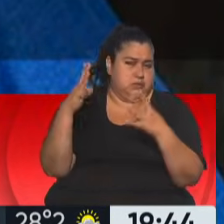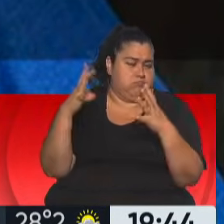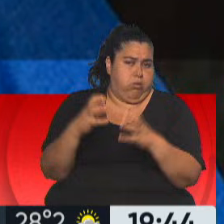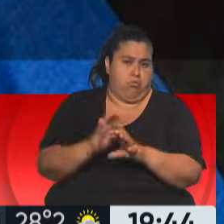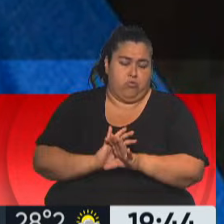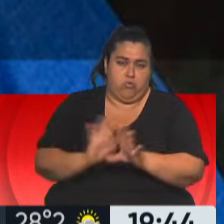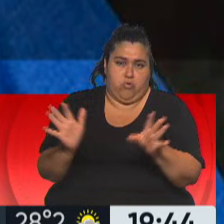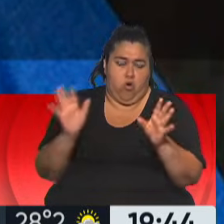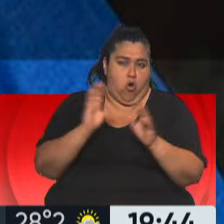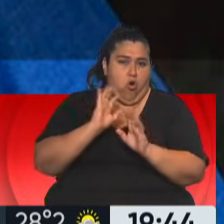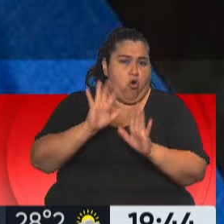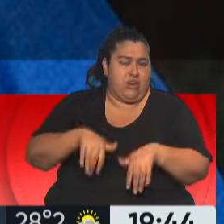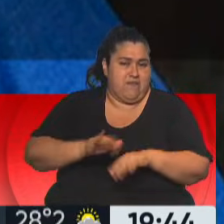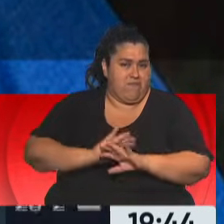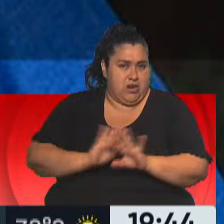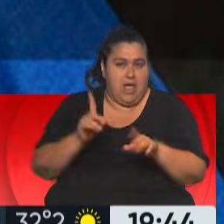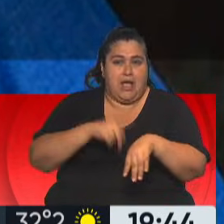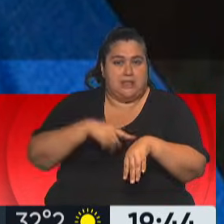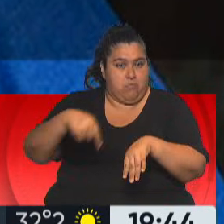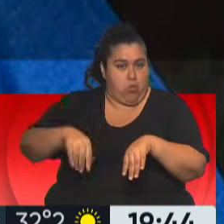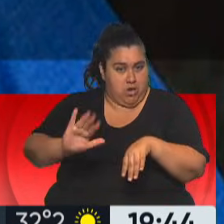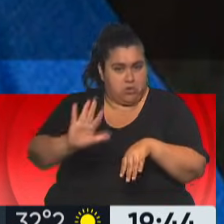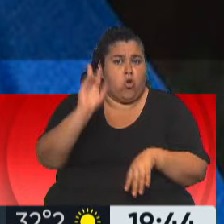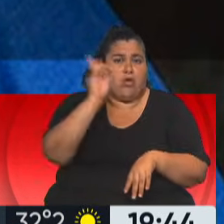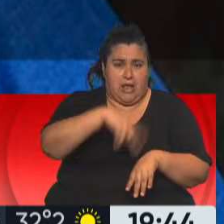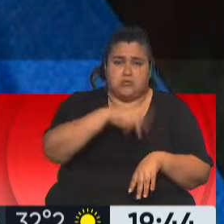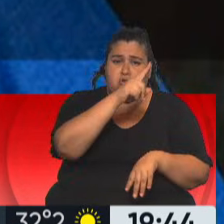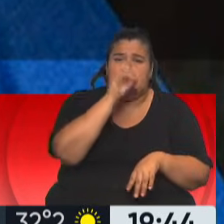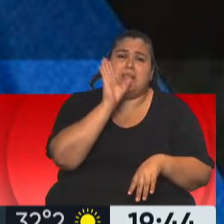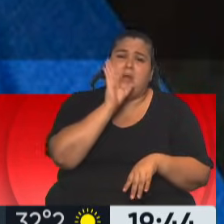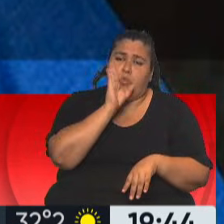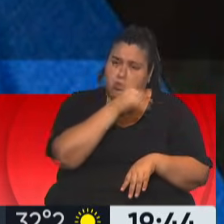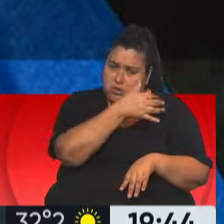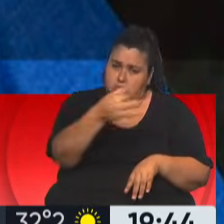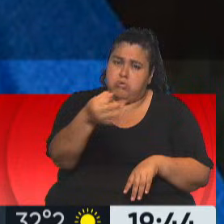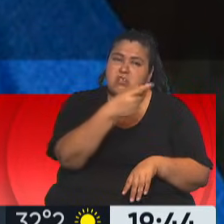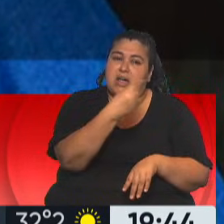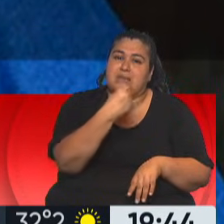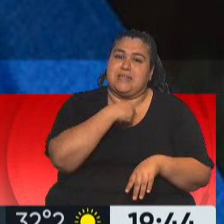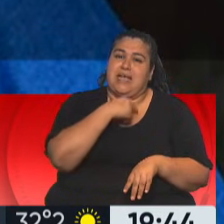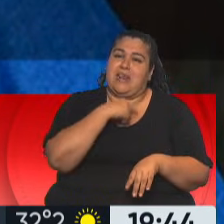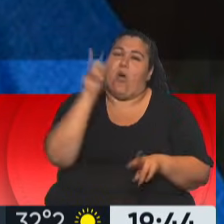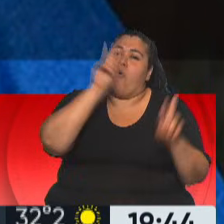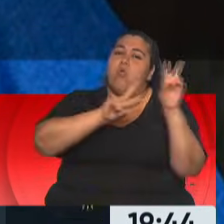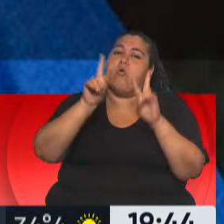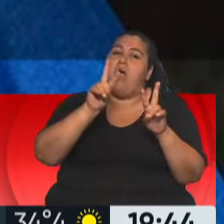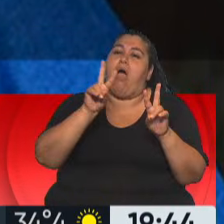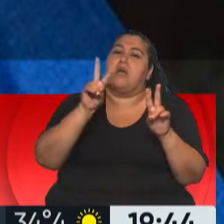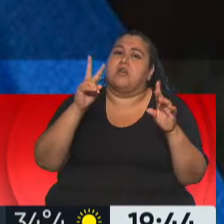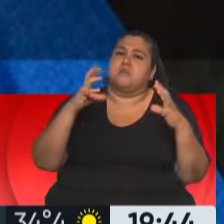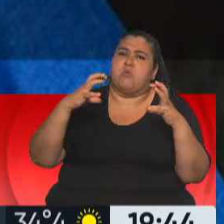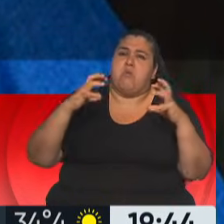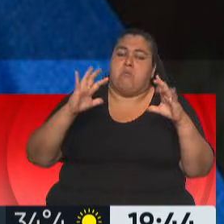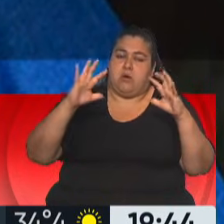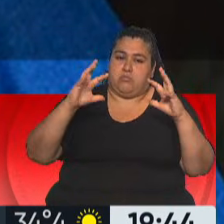para nada, no lo veo ahí por ahora. Y tiene razón los Estados Unidos en tratar de normalizar eso. Sí me